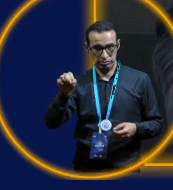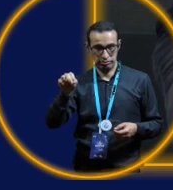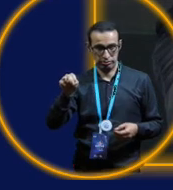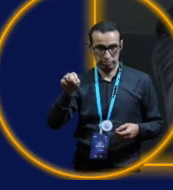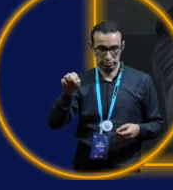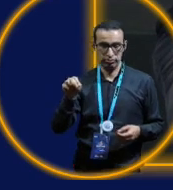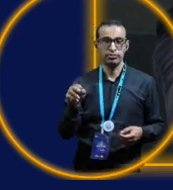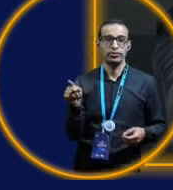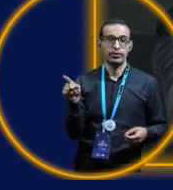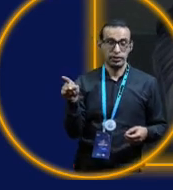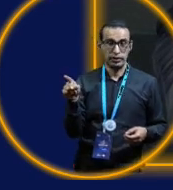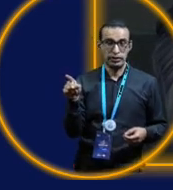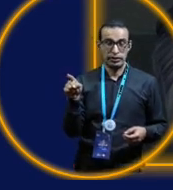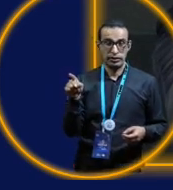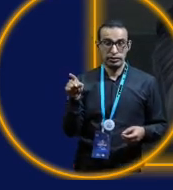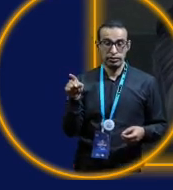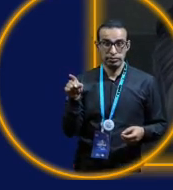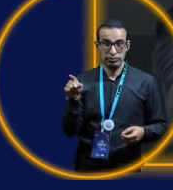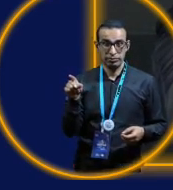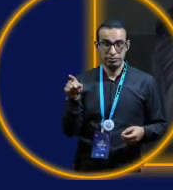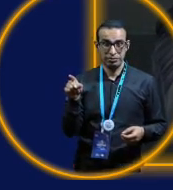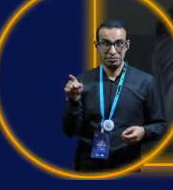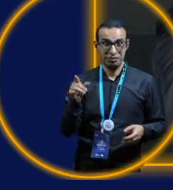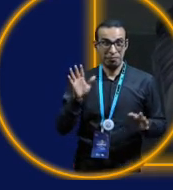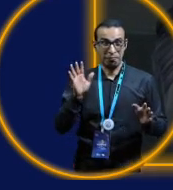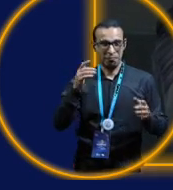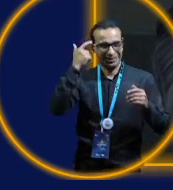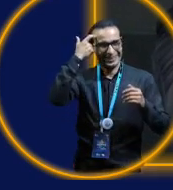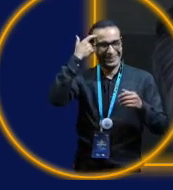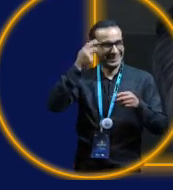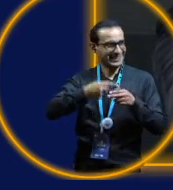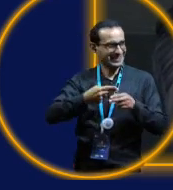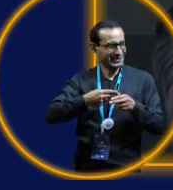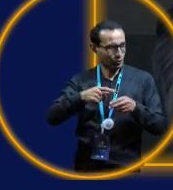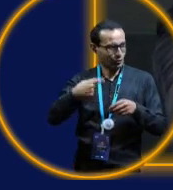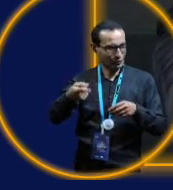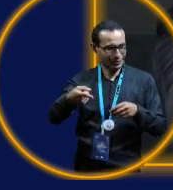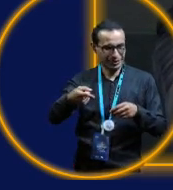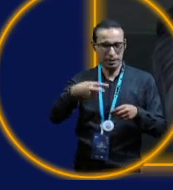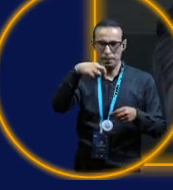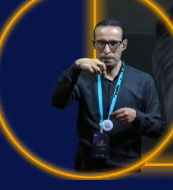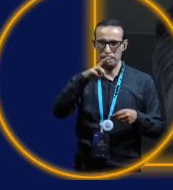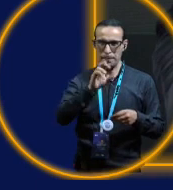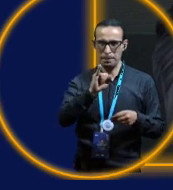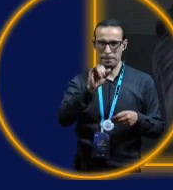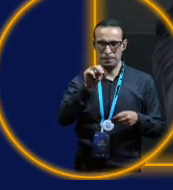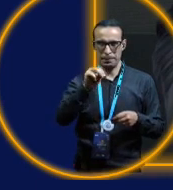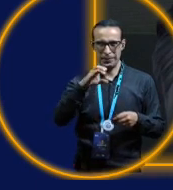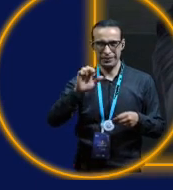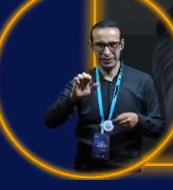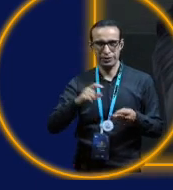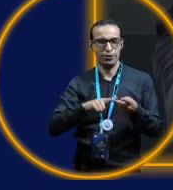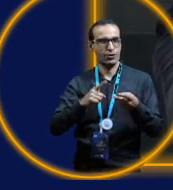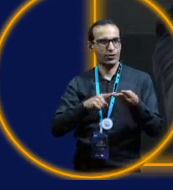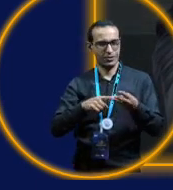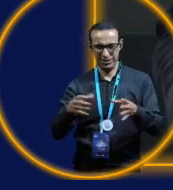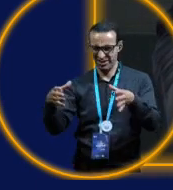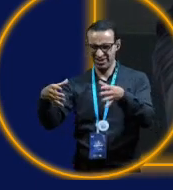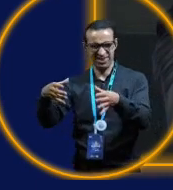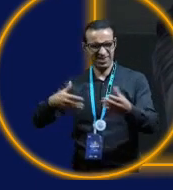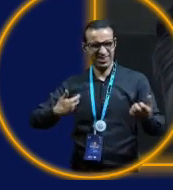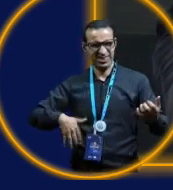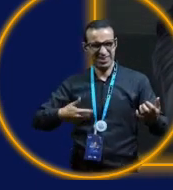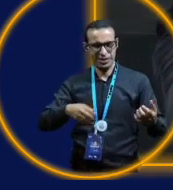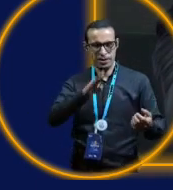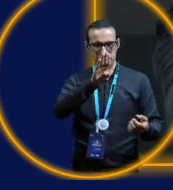amo tengo la mente blanco en estos momentos con nombres Prince los be no sé